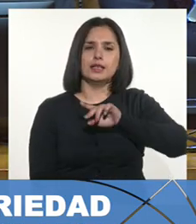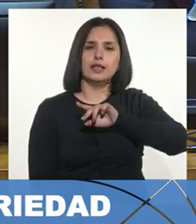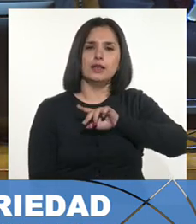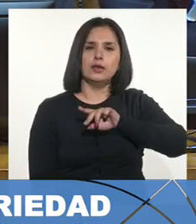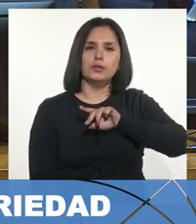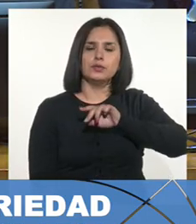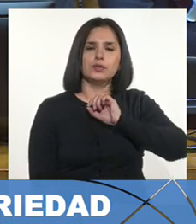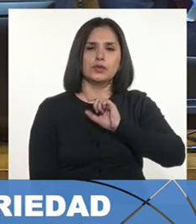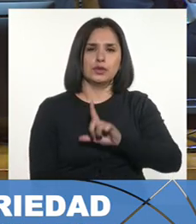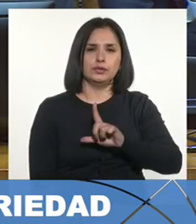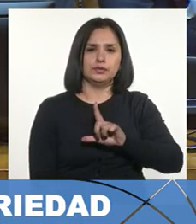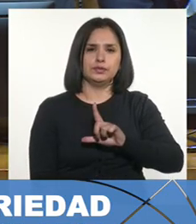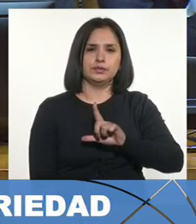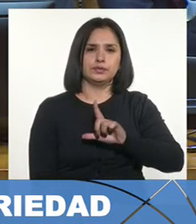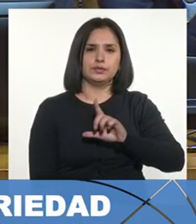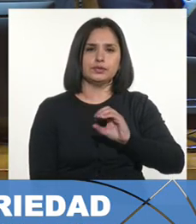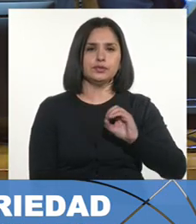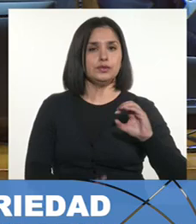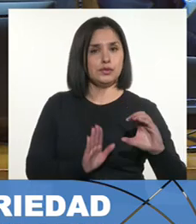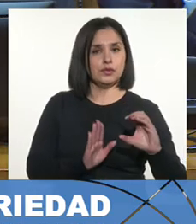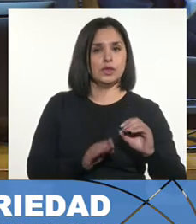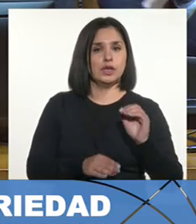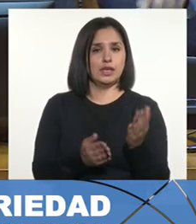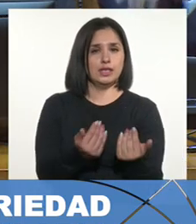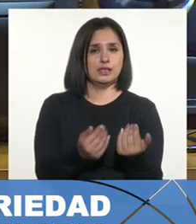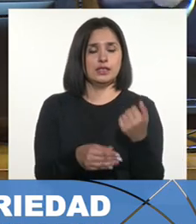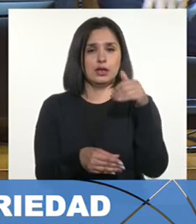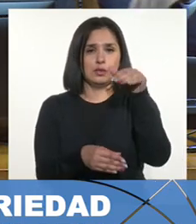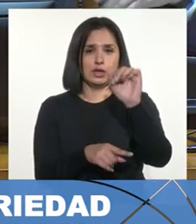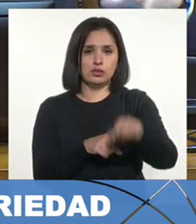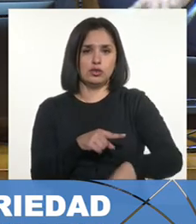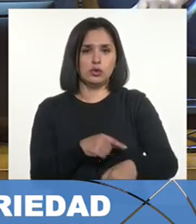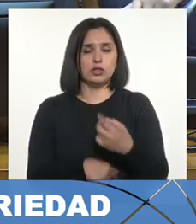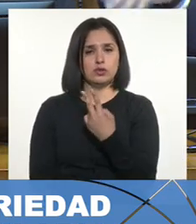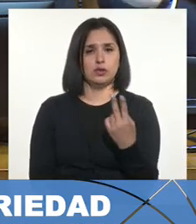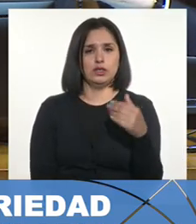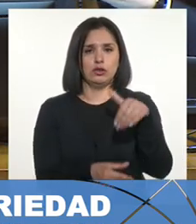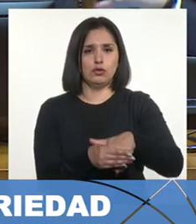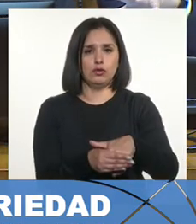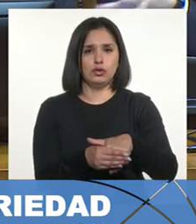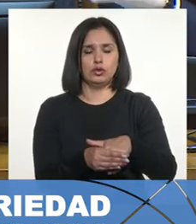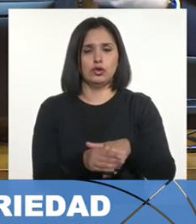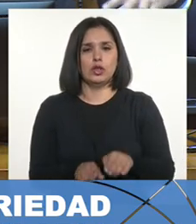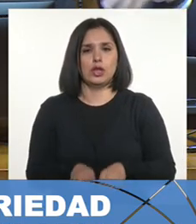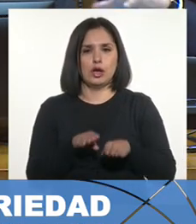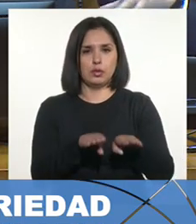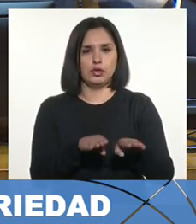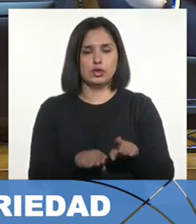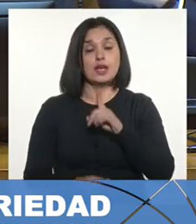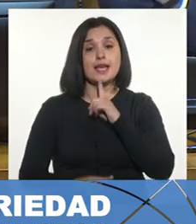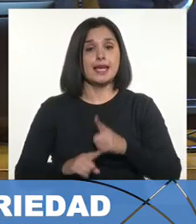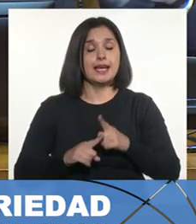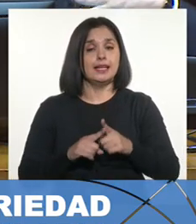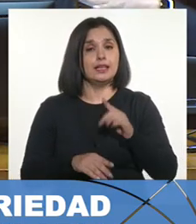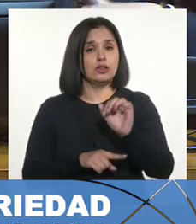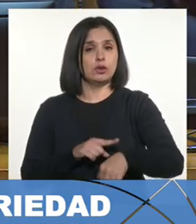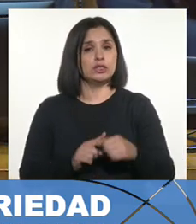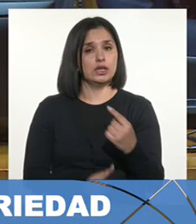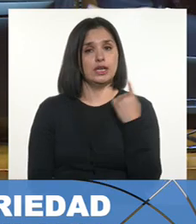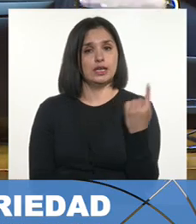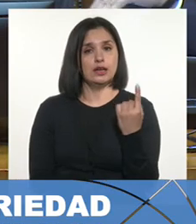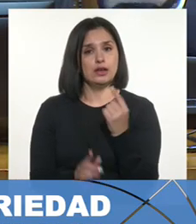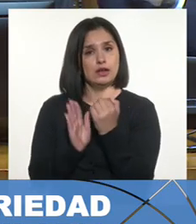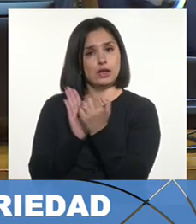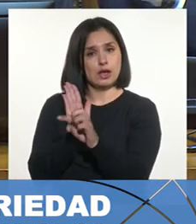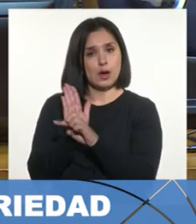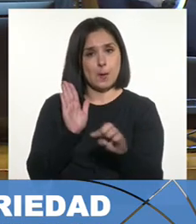por lo que requieren para su aprobación 22 votos favorables el texto que se propone aprobar en general se transcribe en las